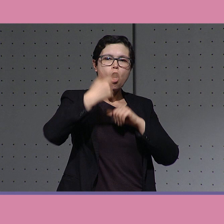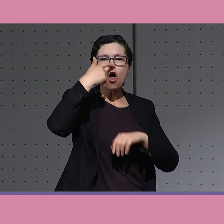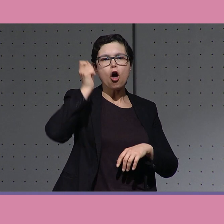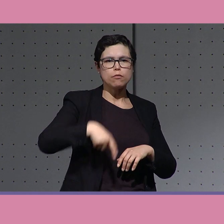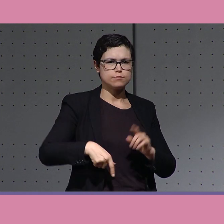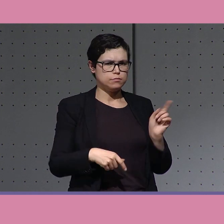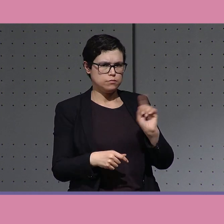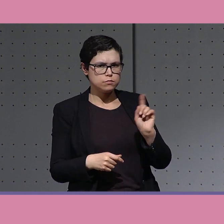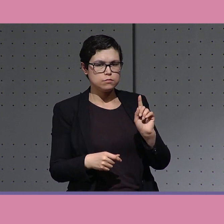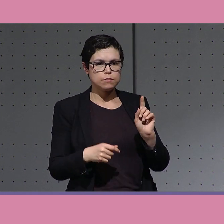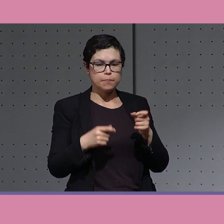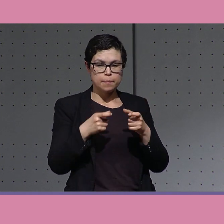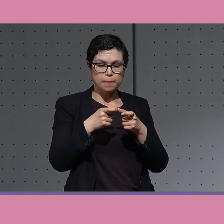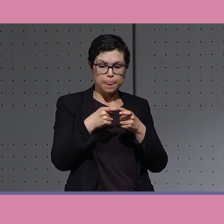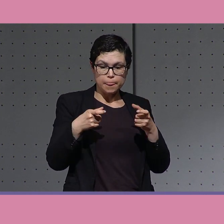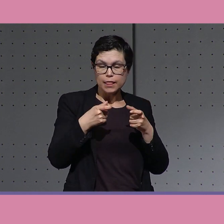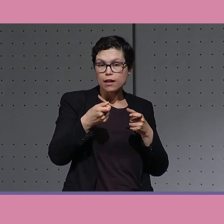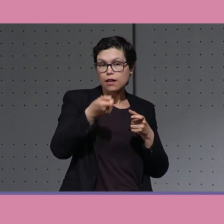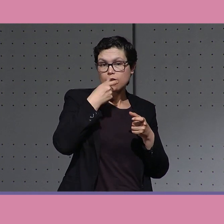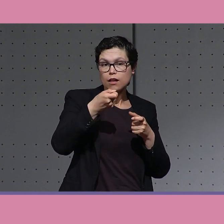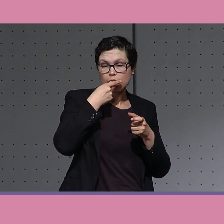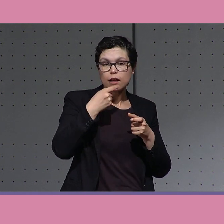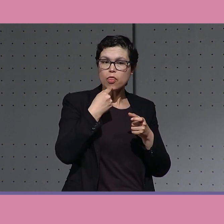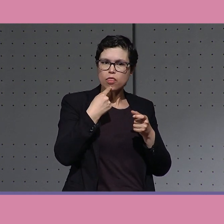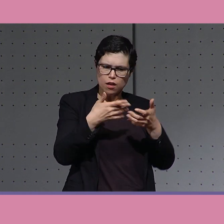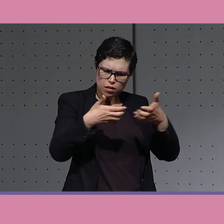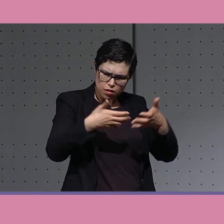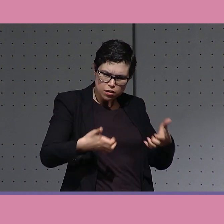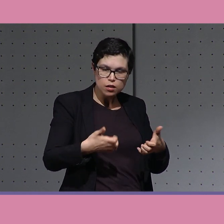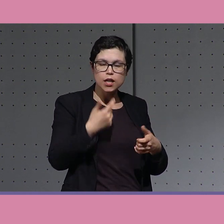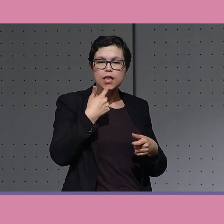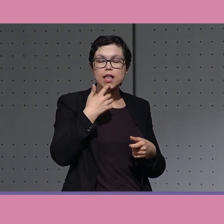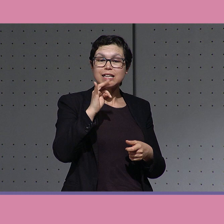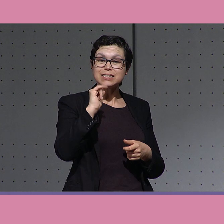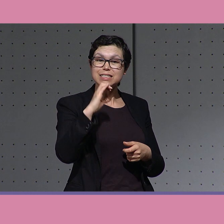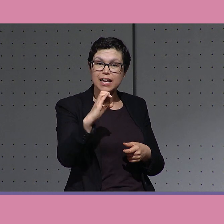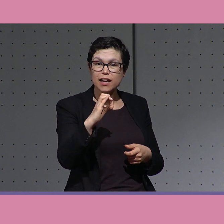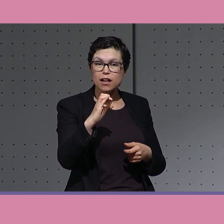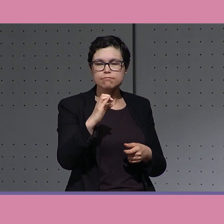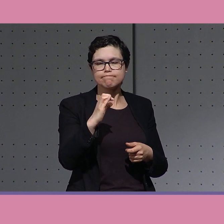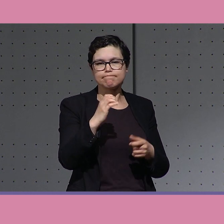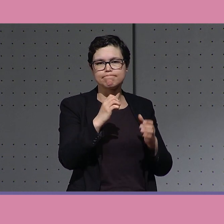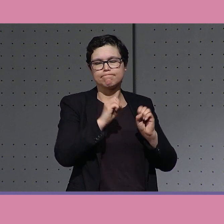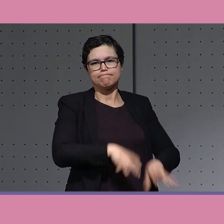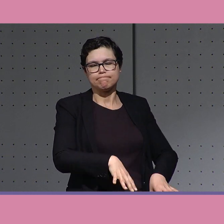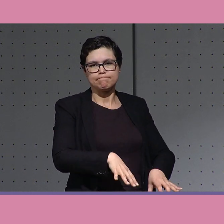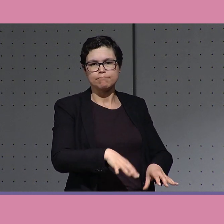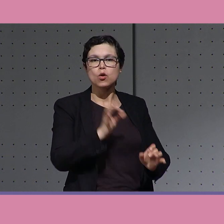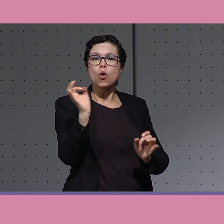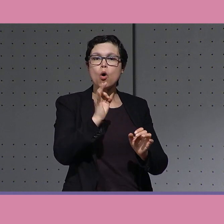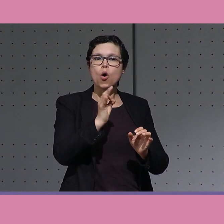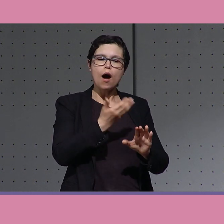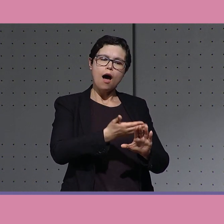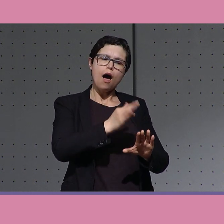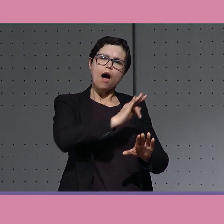los fármacos estimulantes, por ejemplo, dice que no se puede utilizar en una persona que tenga tics, ni siquiera en antecedentes, si existiesen antecedentes